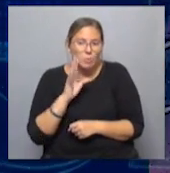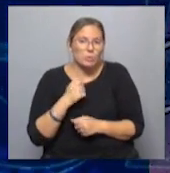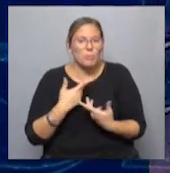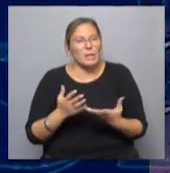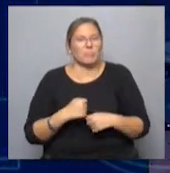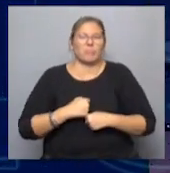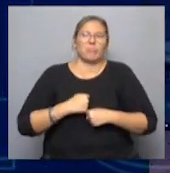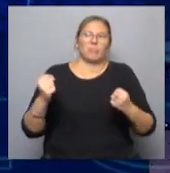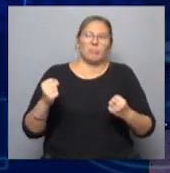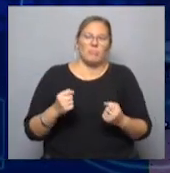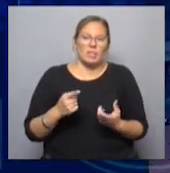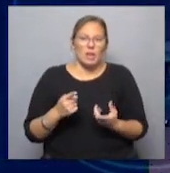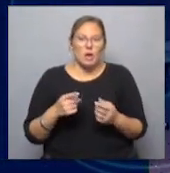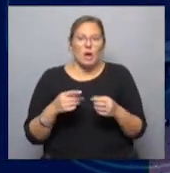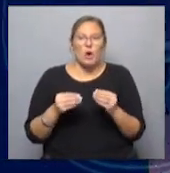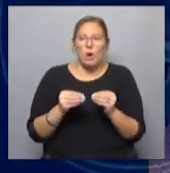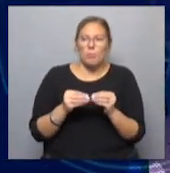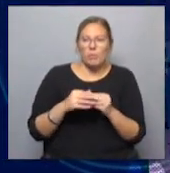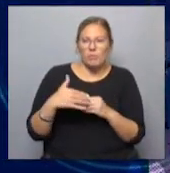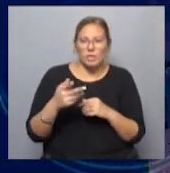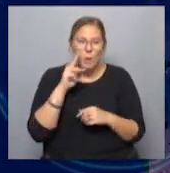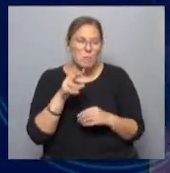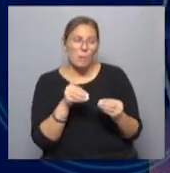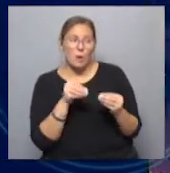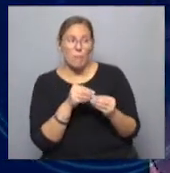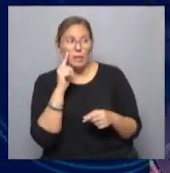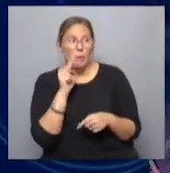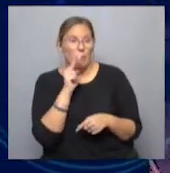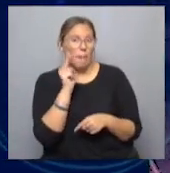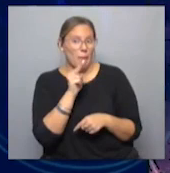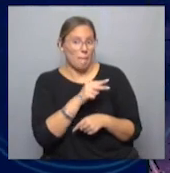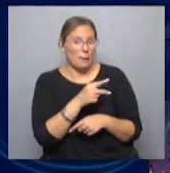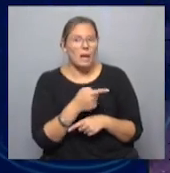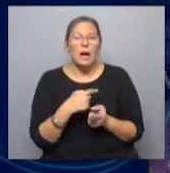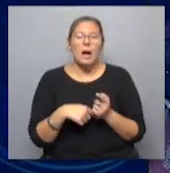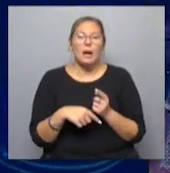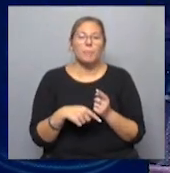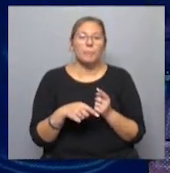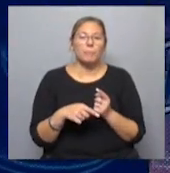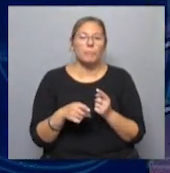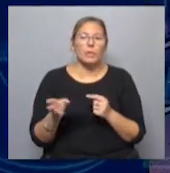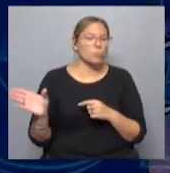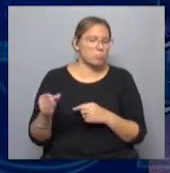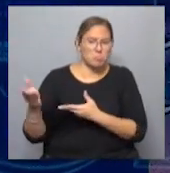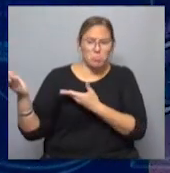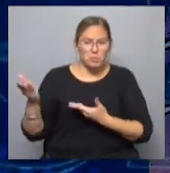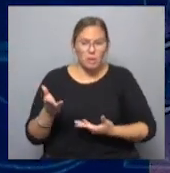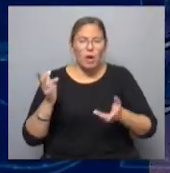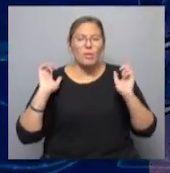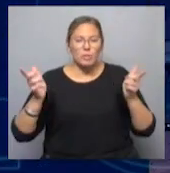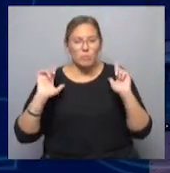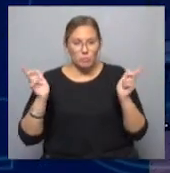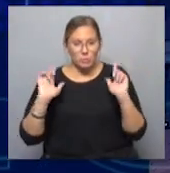mejor de los sentidos y codearme con mis vecinos y decir, che, mira, mis compañeros. pero no, están todas y todos invitados a